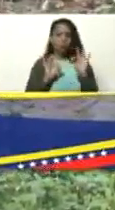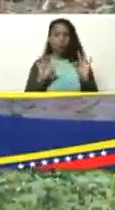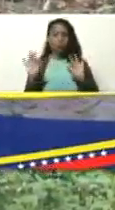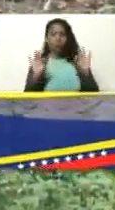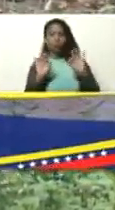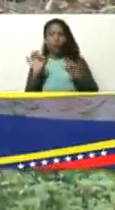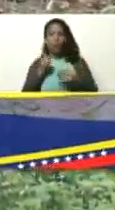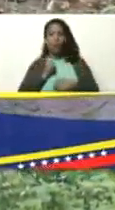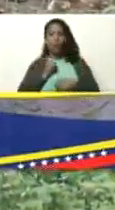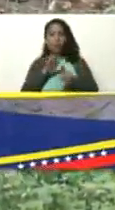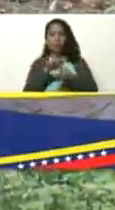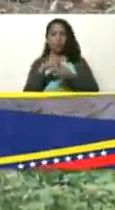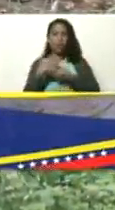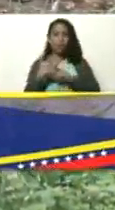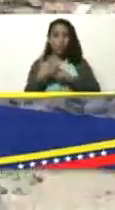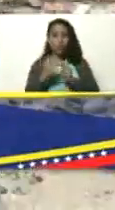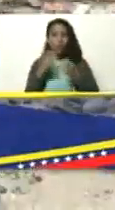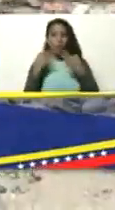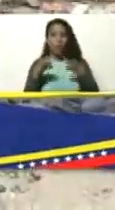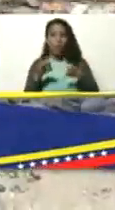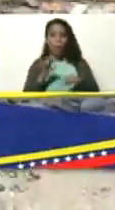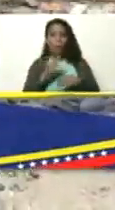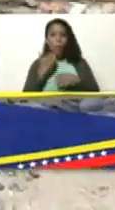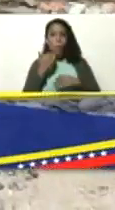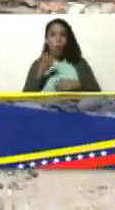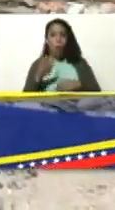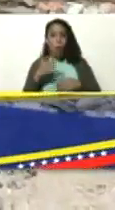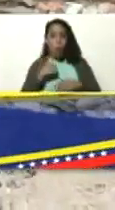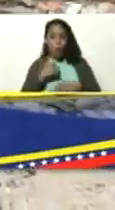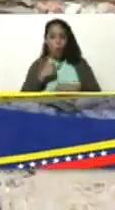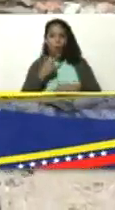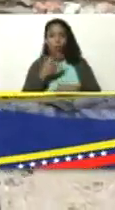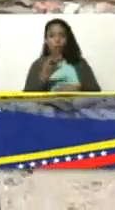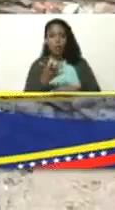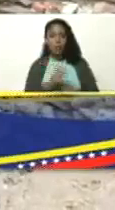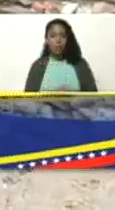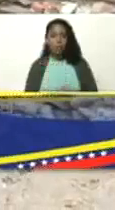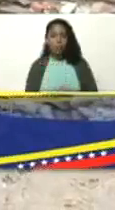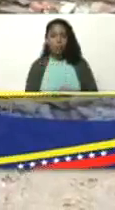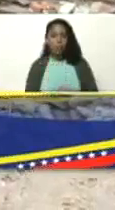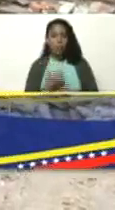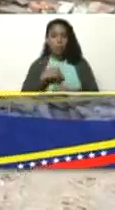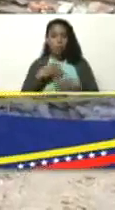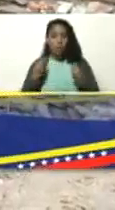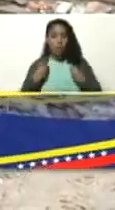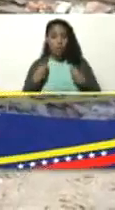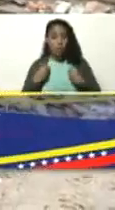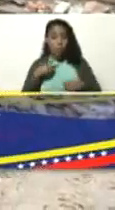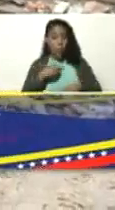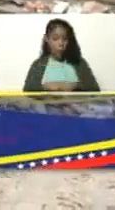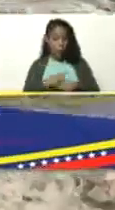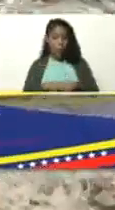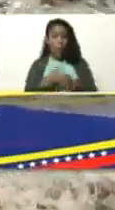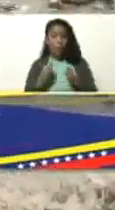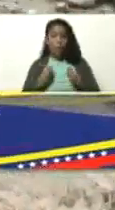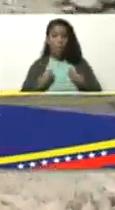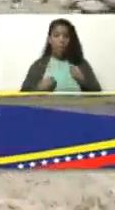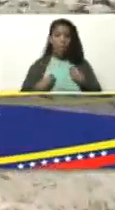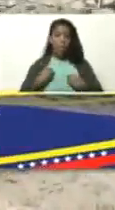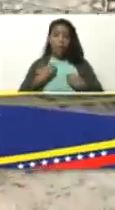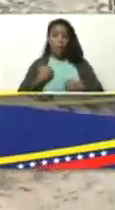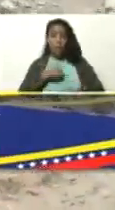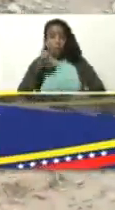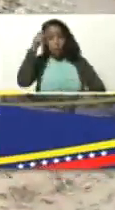situaciones de desastres naturales. Por ahora le puedo decir, señor presidente, que aun cuando hemos vivido momentos de mucha angustia,